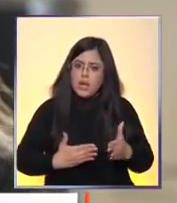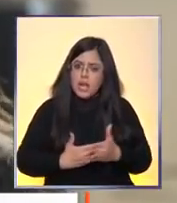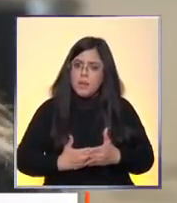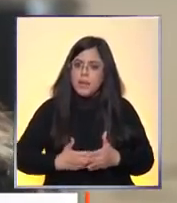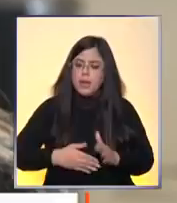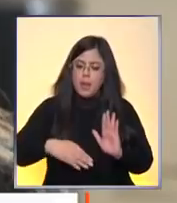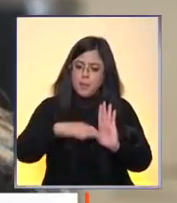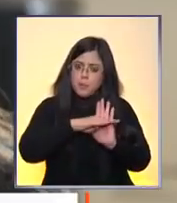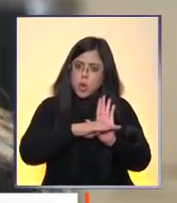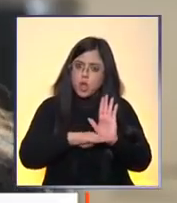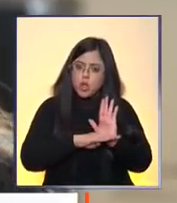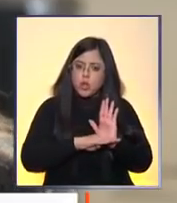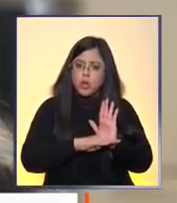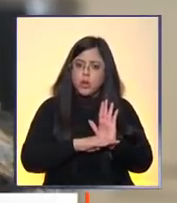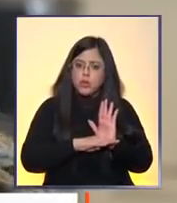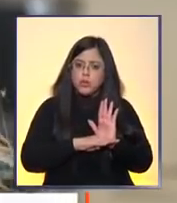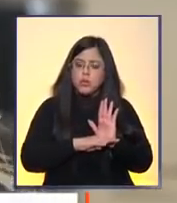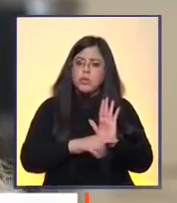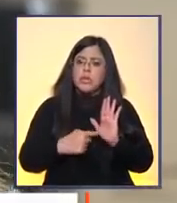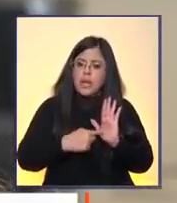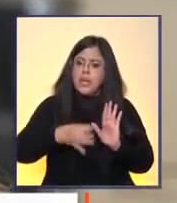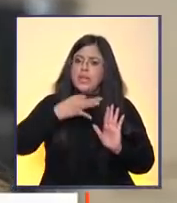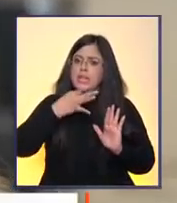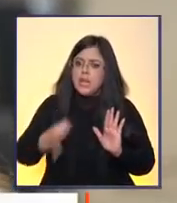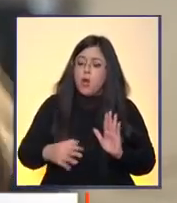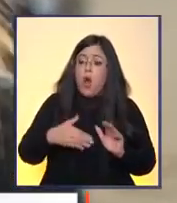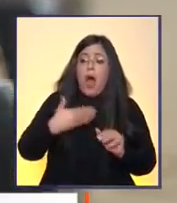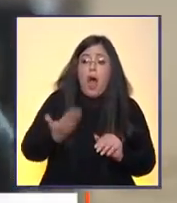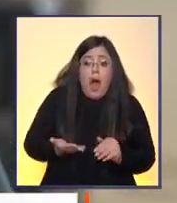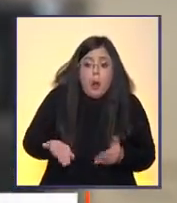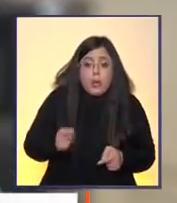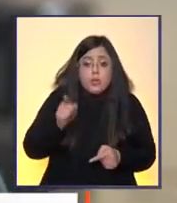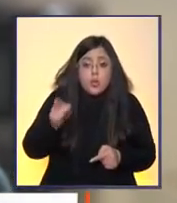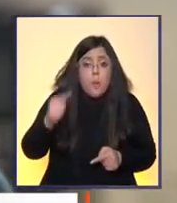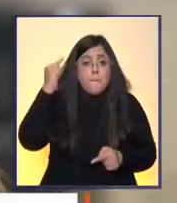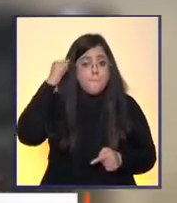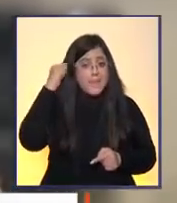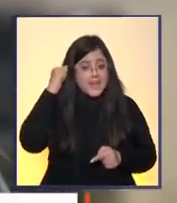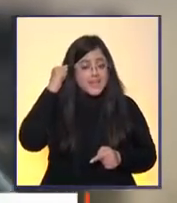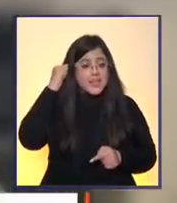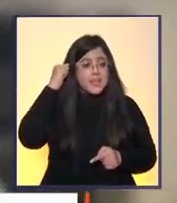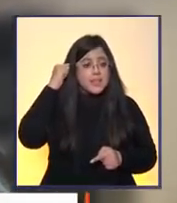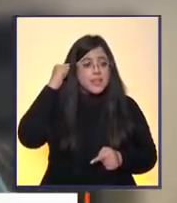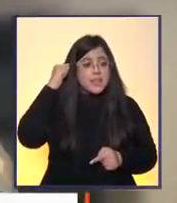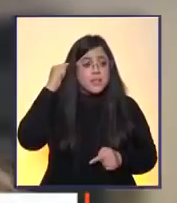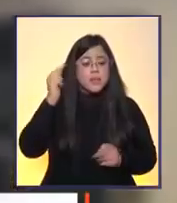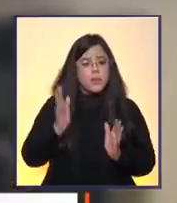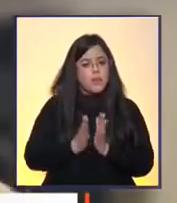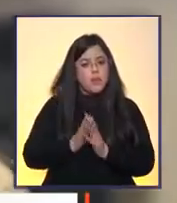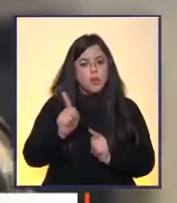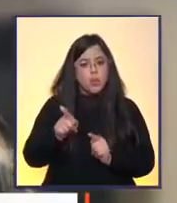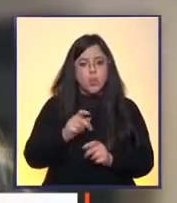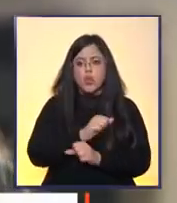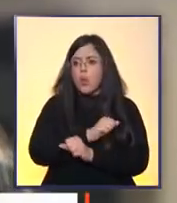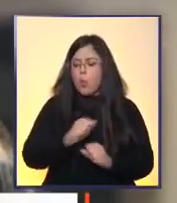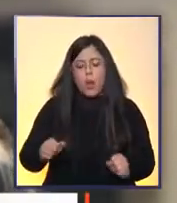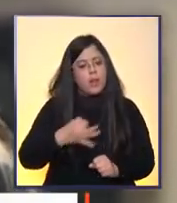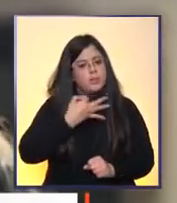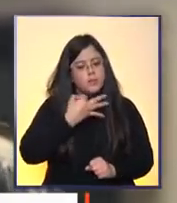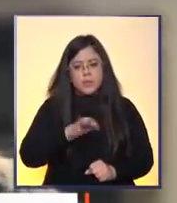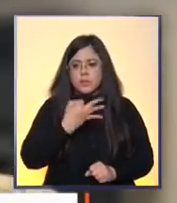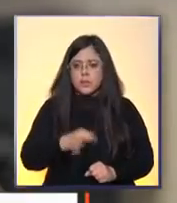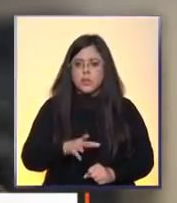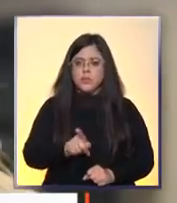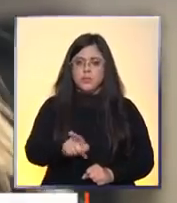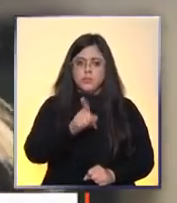protocolo, algo que diga, aunque lo piense, señor, no lo puedo hacer, no lo puedo decir.